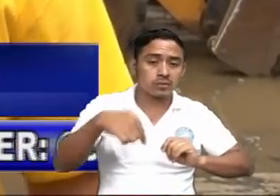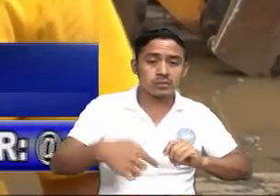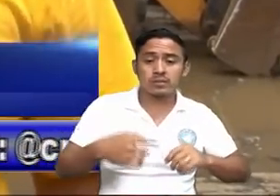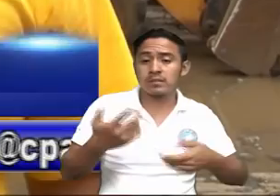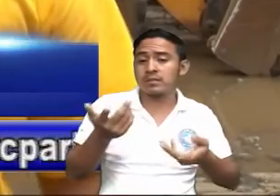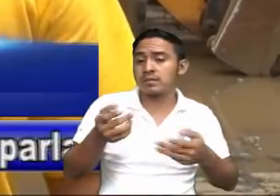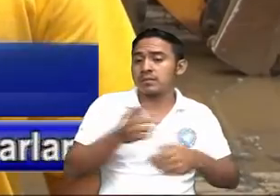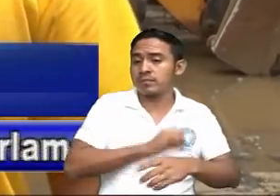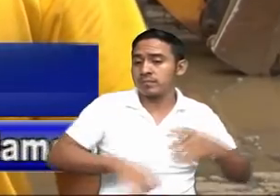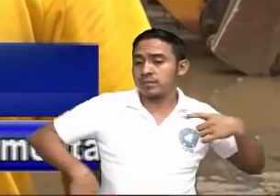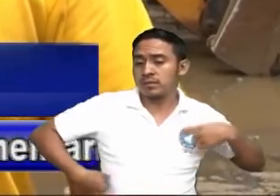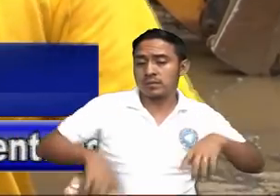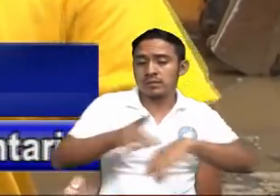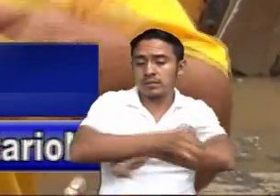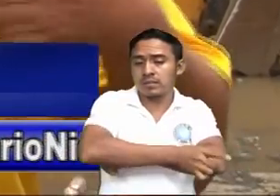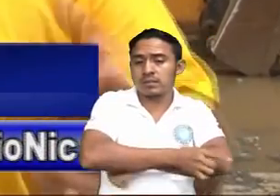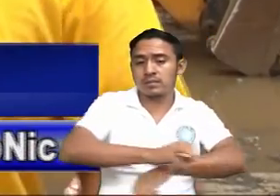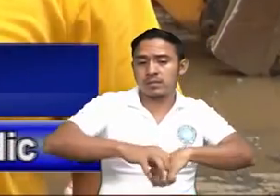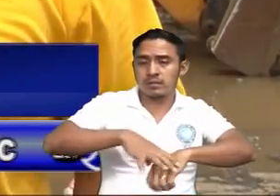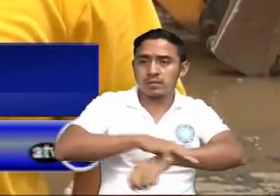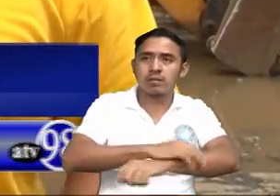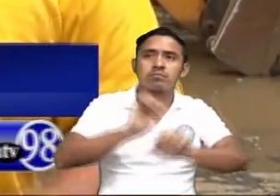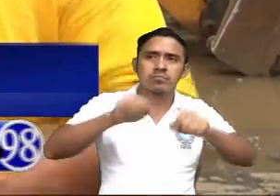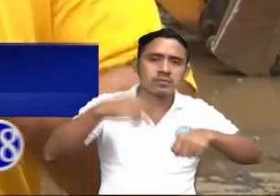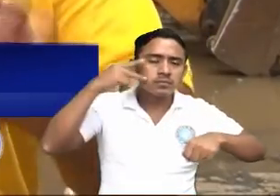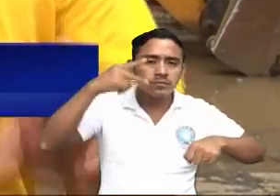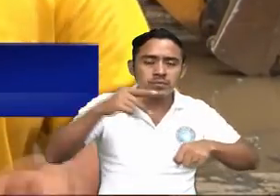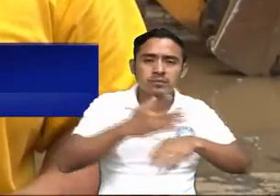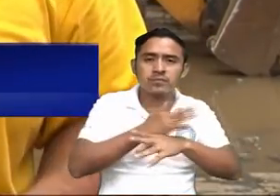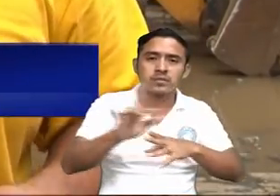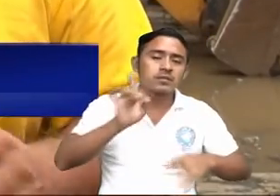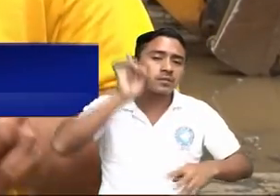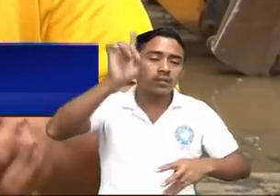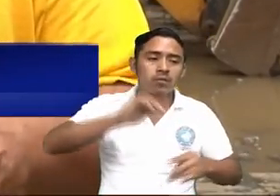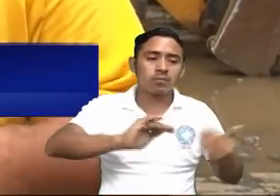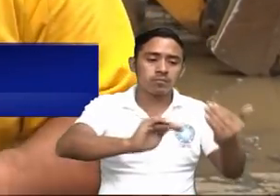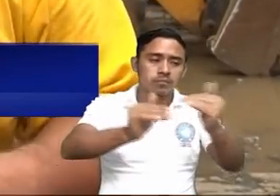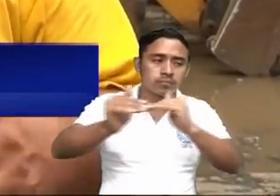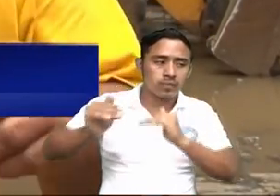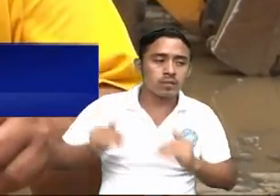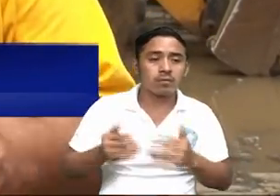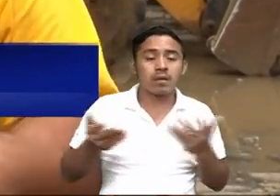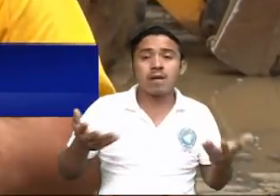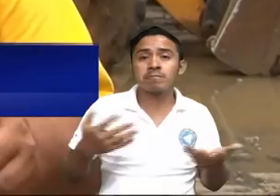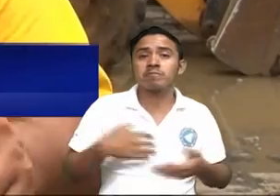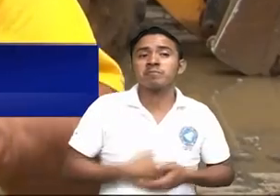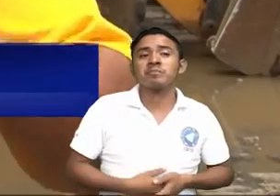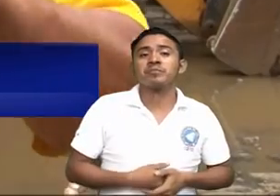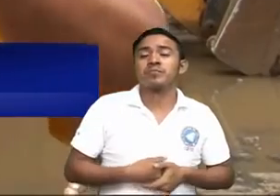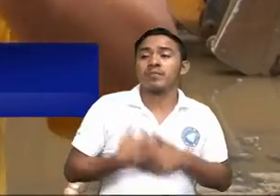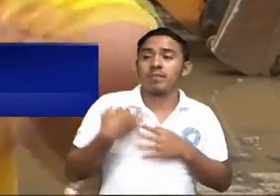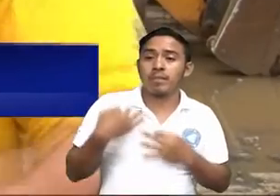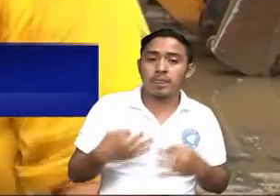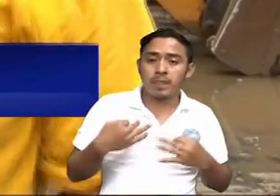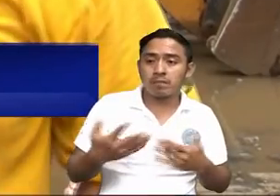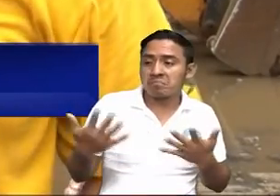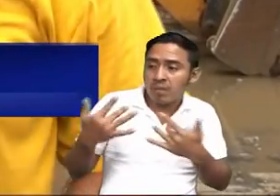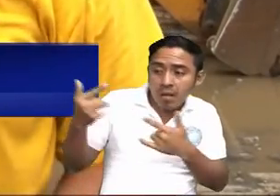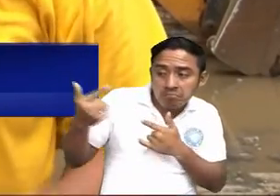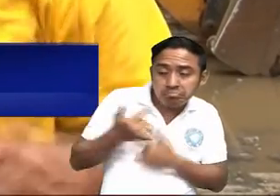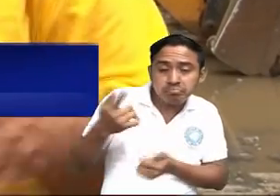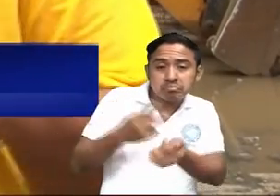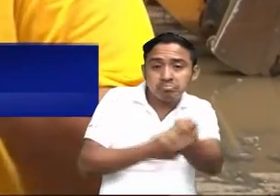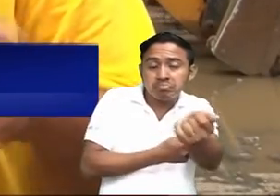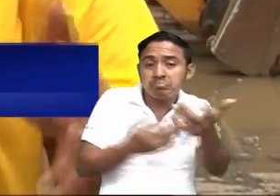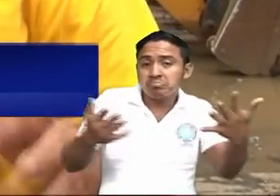compañera Rosario, el frente, pues hemos visto el desarrollo en los diferentes barrios, lugares que tal vez hemos pensado que no iba a llegar el